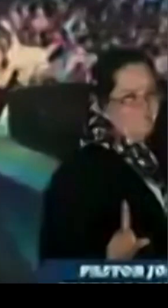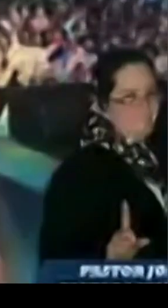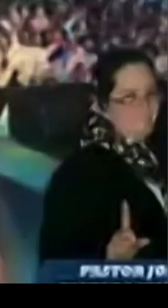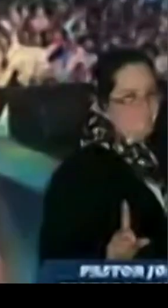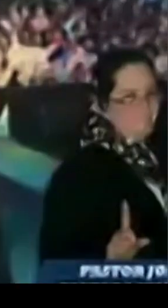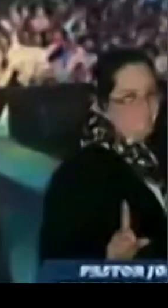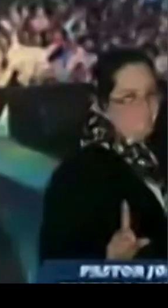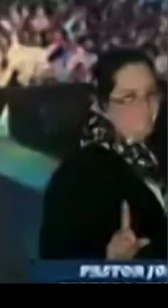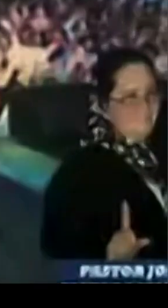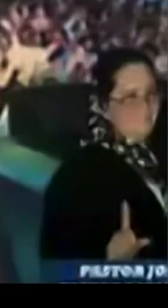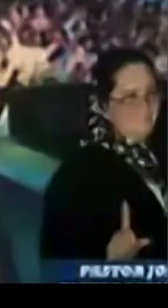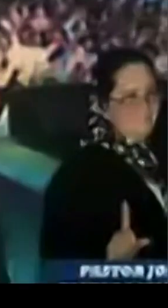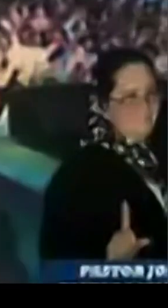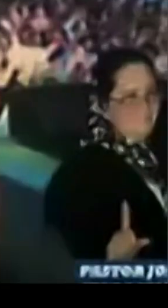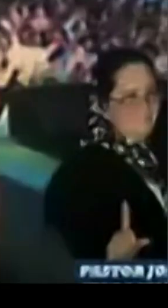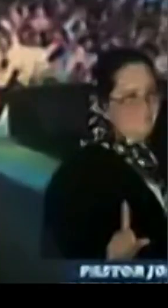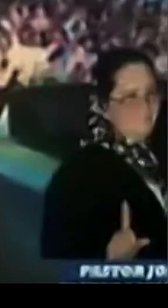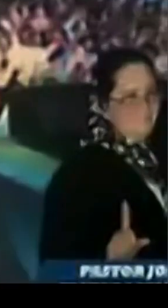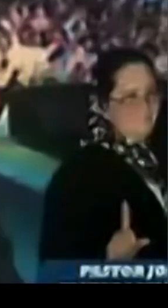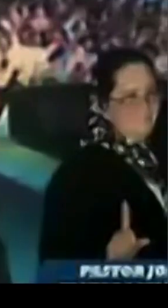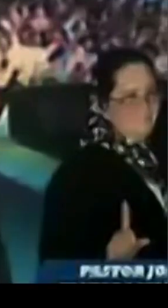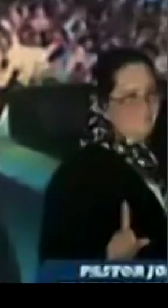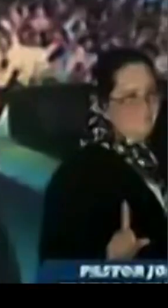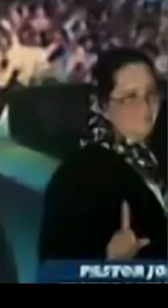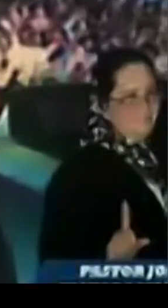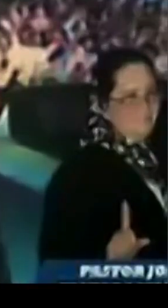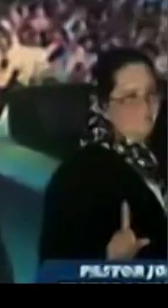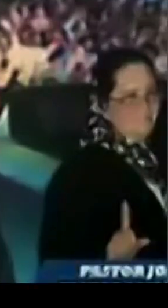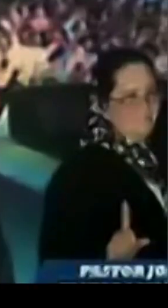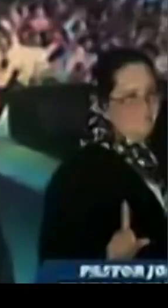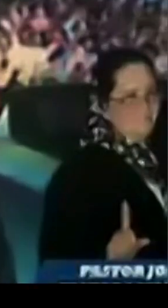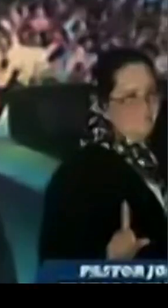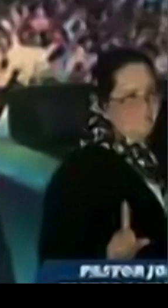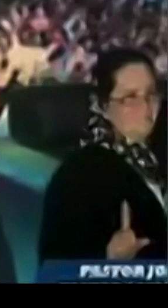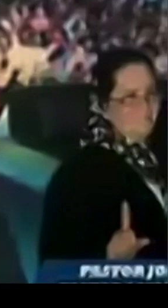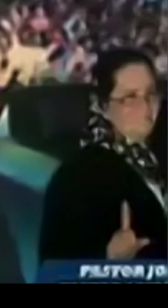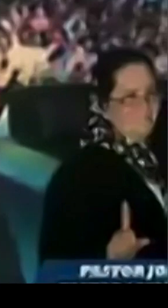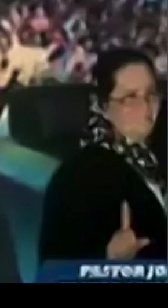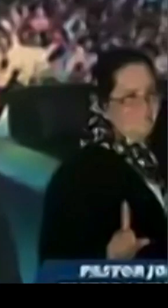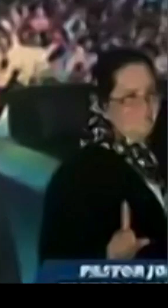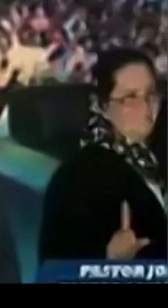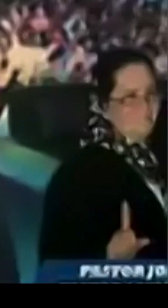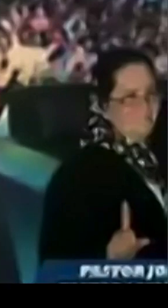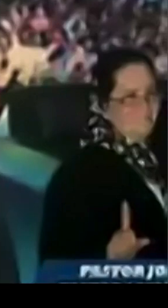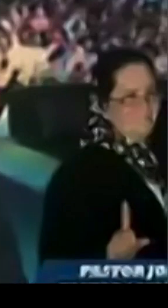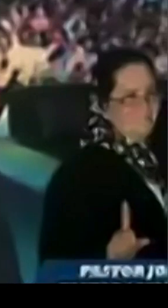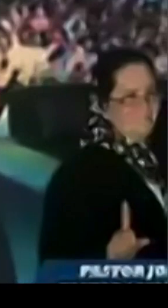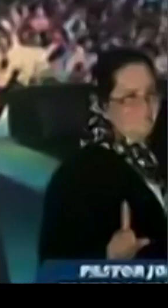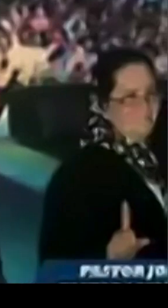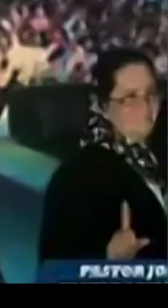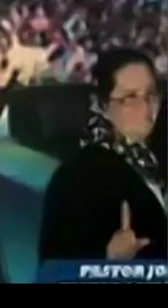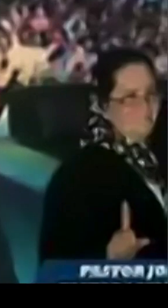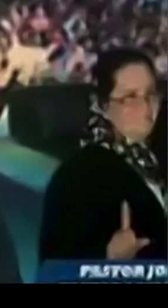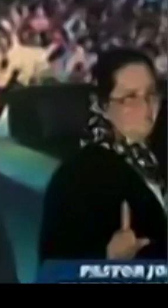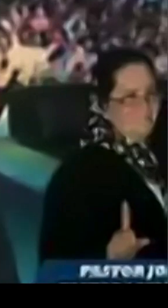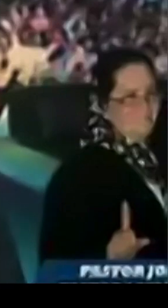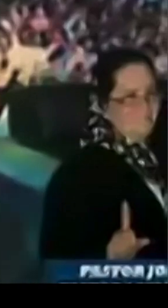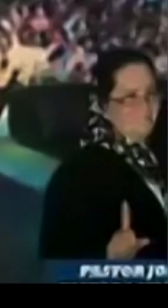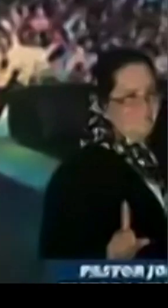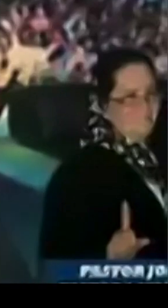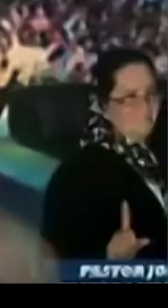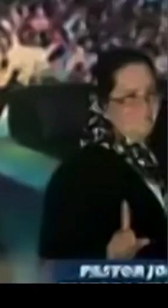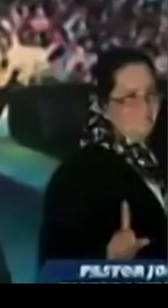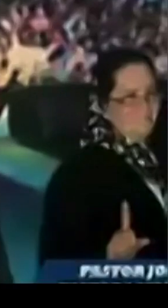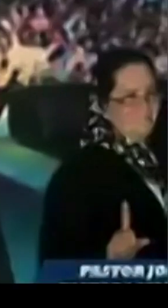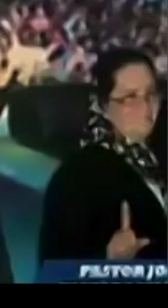quedarse acostado a dormir los evangelistas tienen un llamado en su corazón de ganarse las almas perdidas de